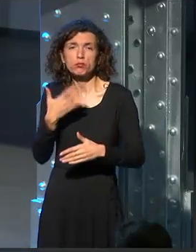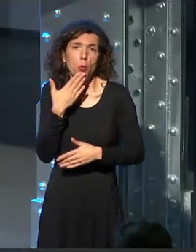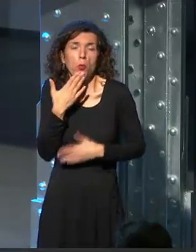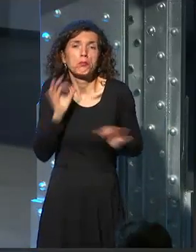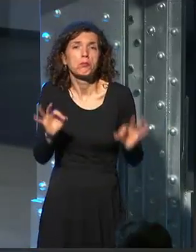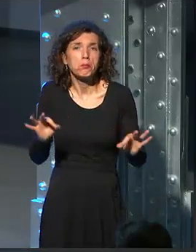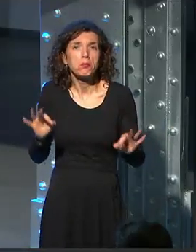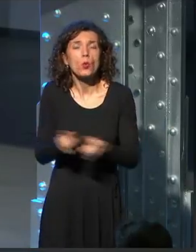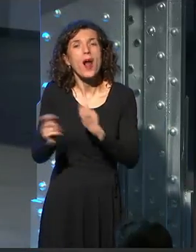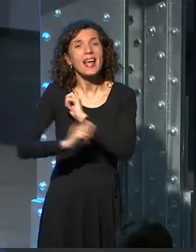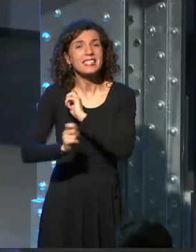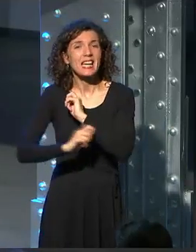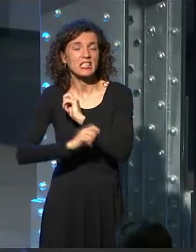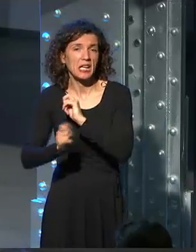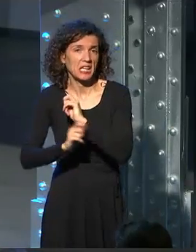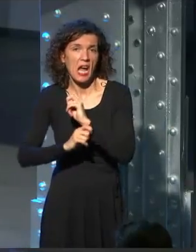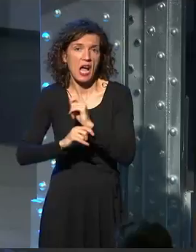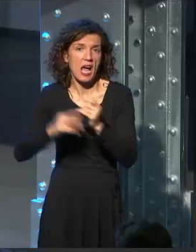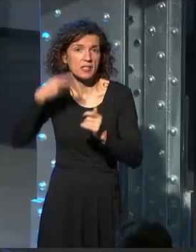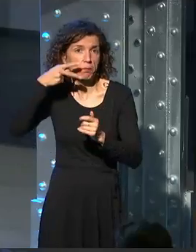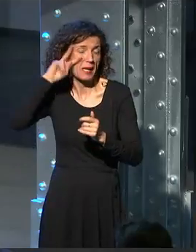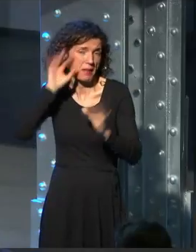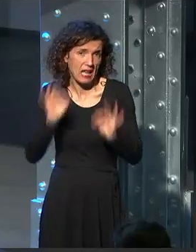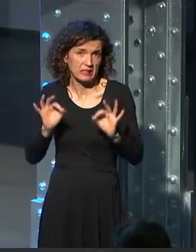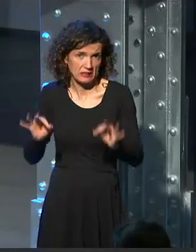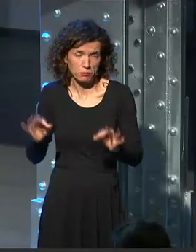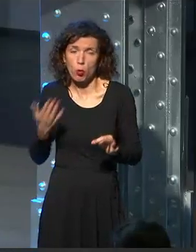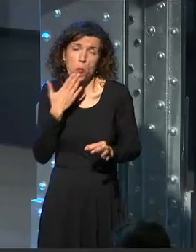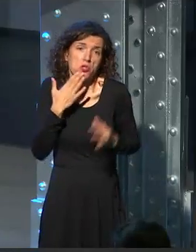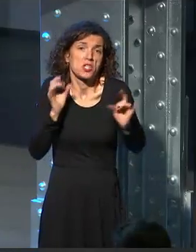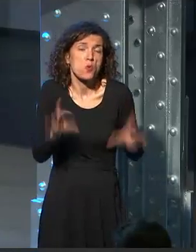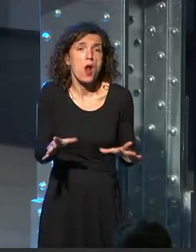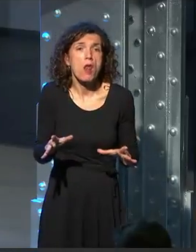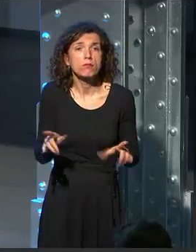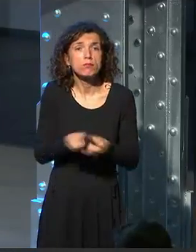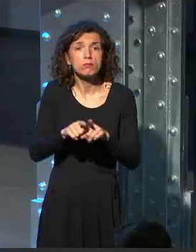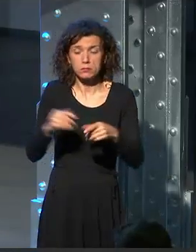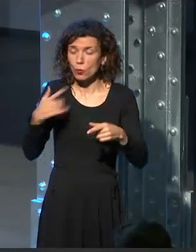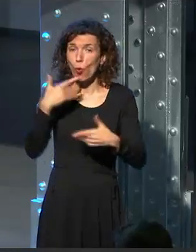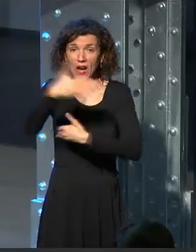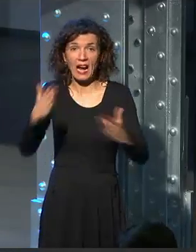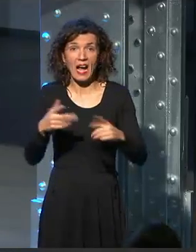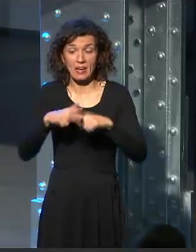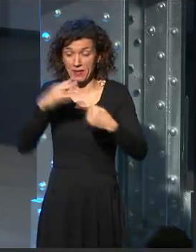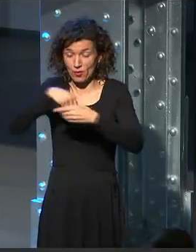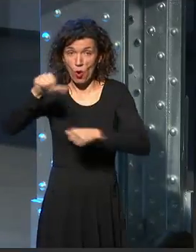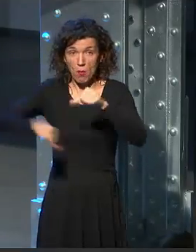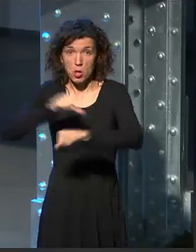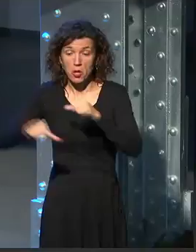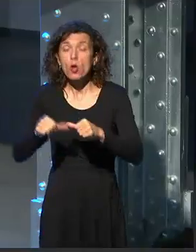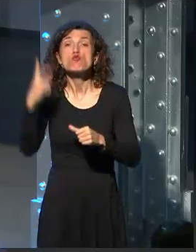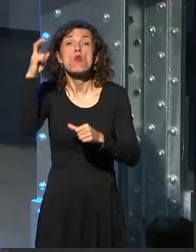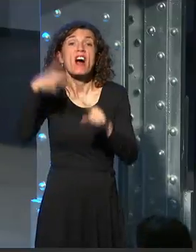Susana, es simplemente como una estrategia experimental más, como si tuvieras tu caja de herramientas en el laboratorio que incluyera de repente una